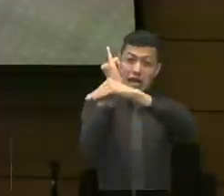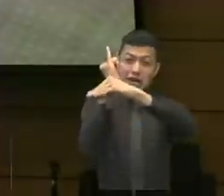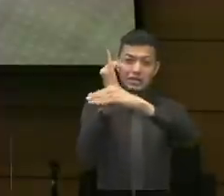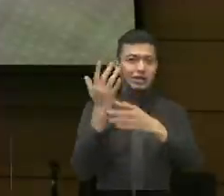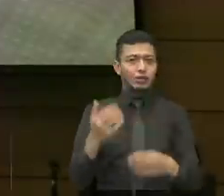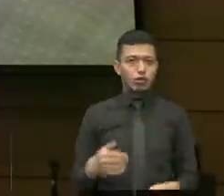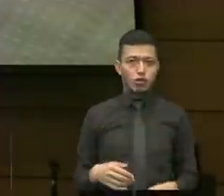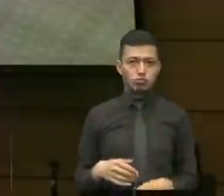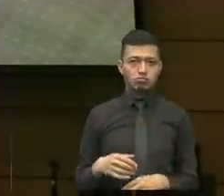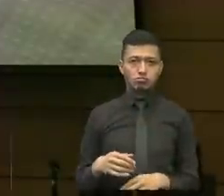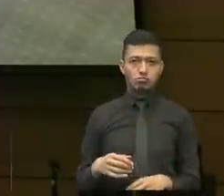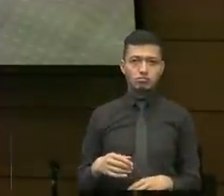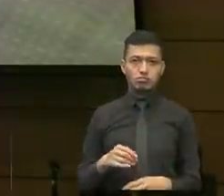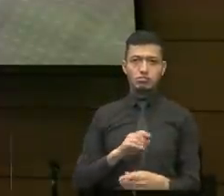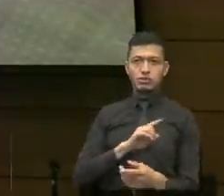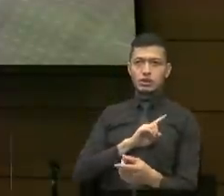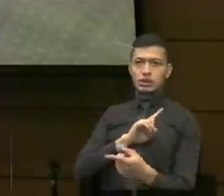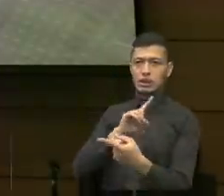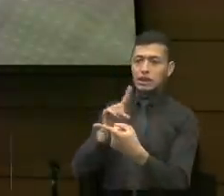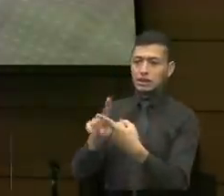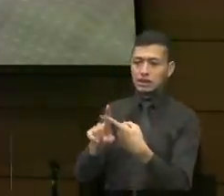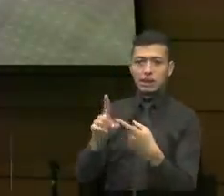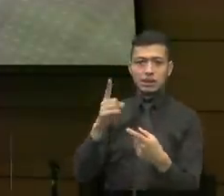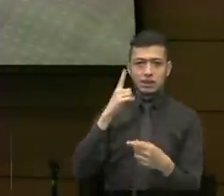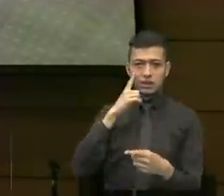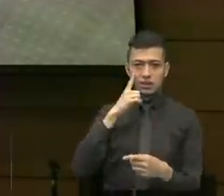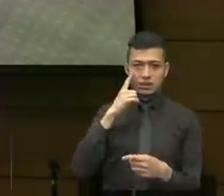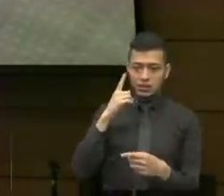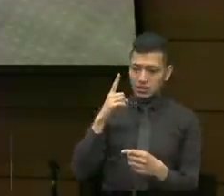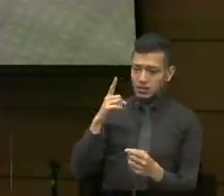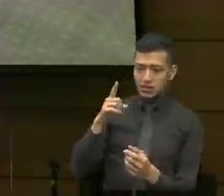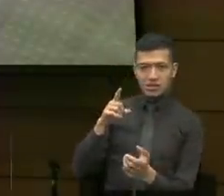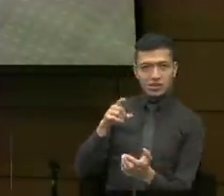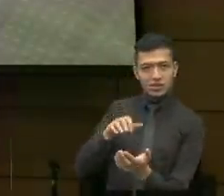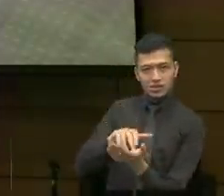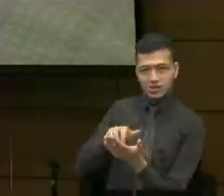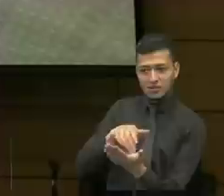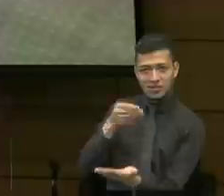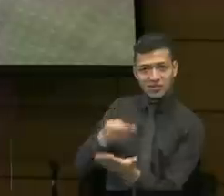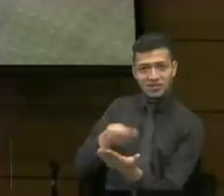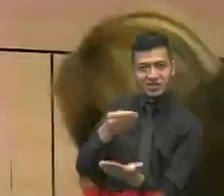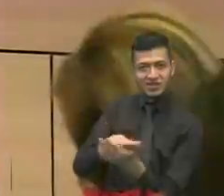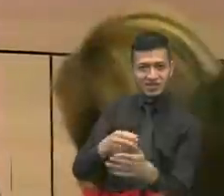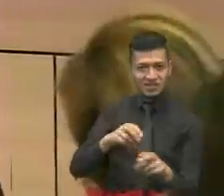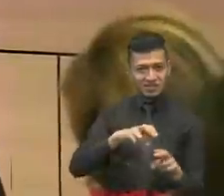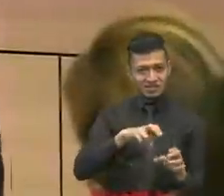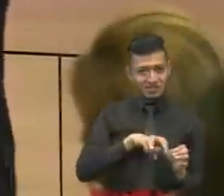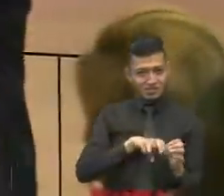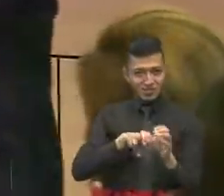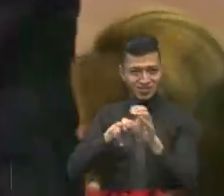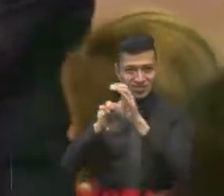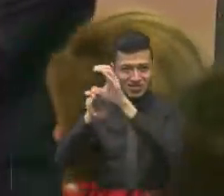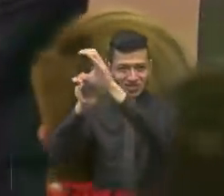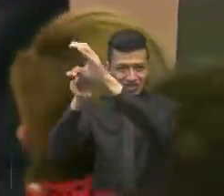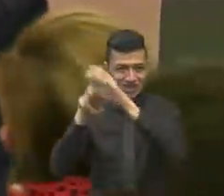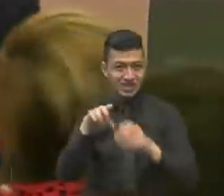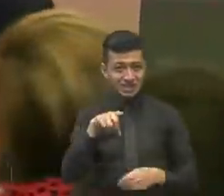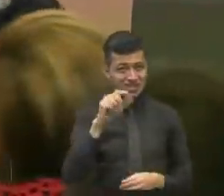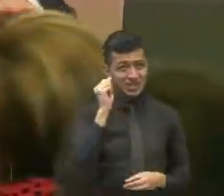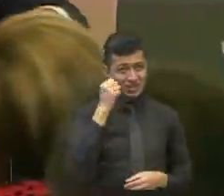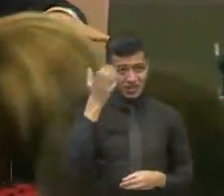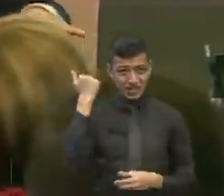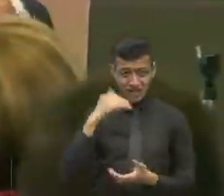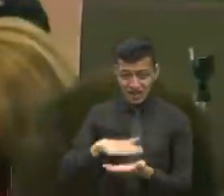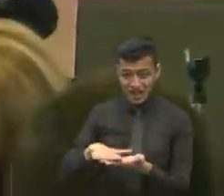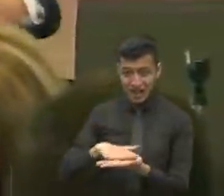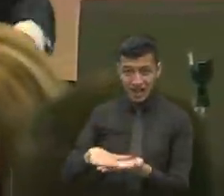Monserrate. ¿Ustedes se acuerdan? ¿Vieron acá? Lo vemos todos los días, parte de las ideas que nos dejaron. Algo hemos mejorado en este punto, ¿cierto? Hicimos